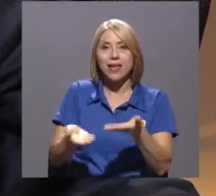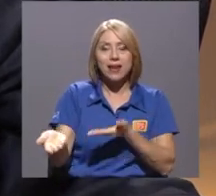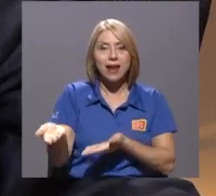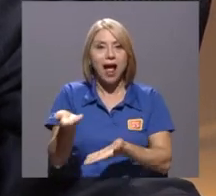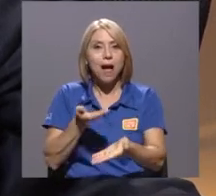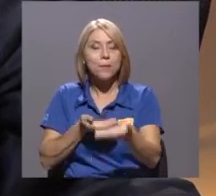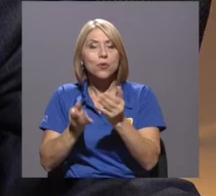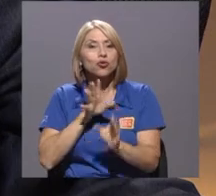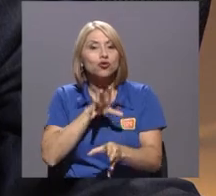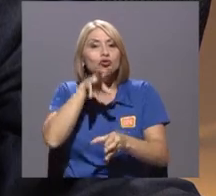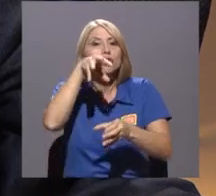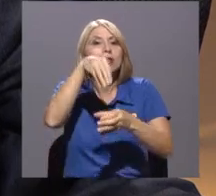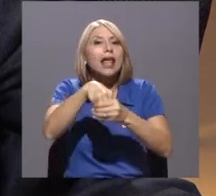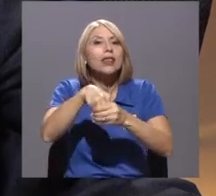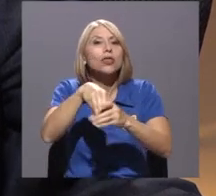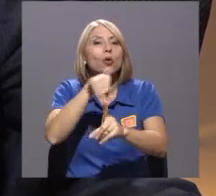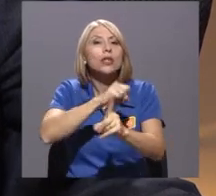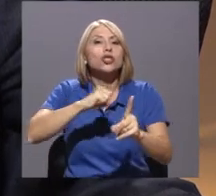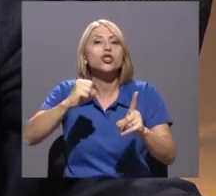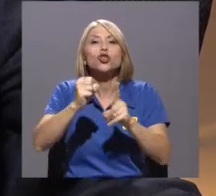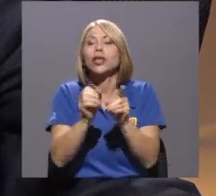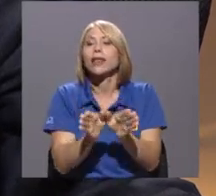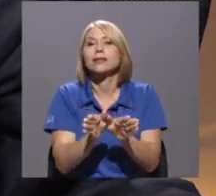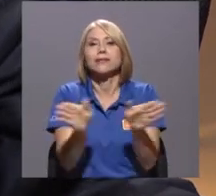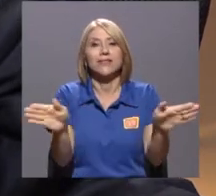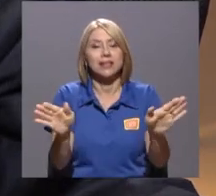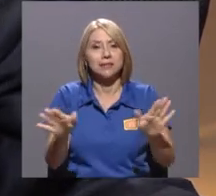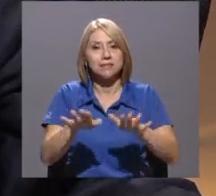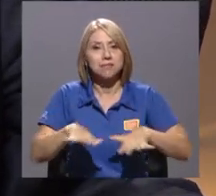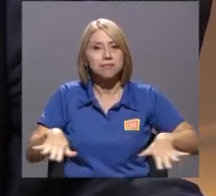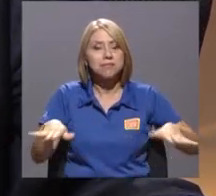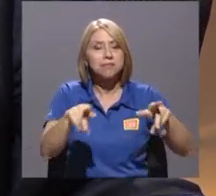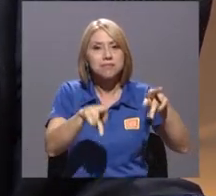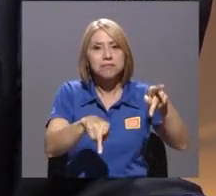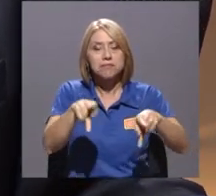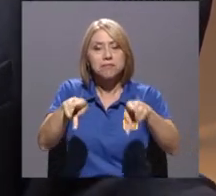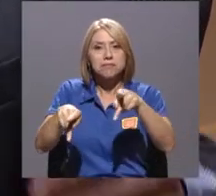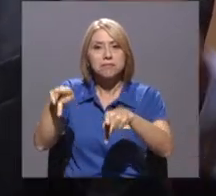sociedad civil mientras cambios